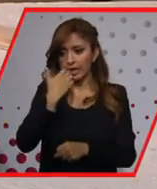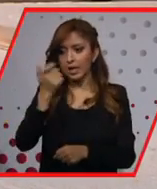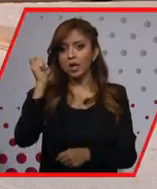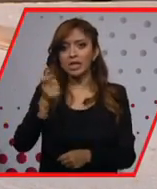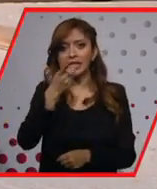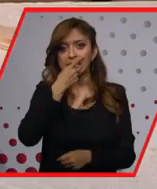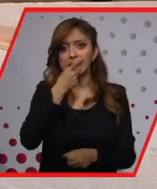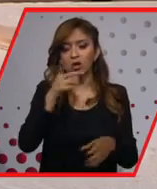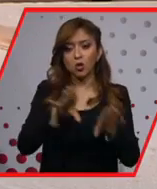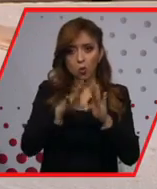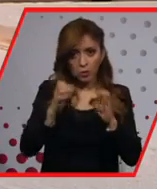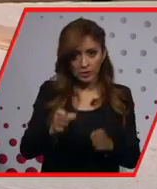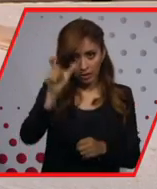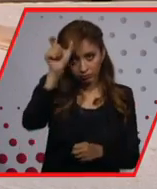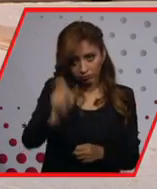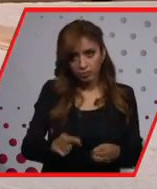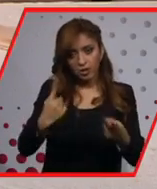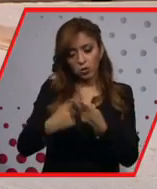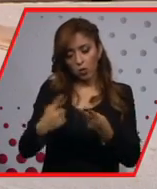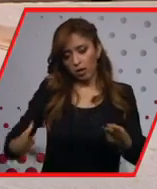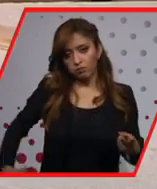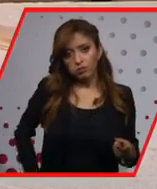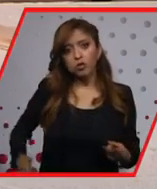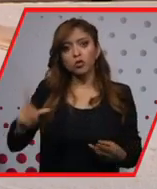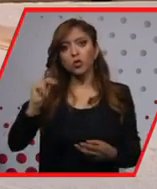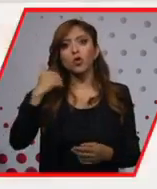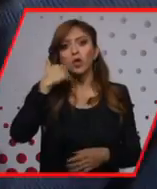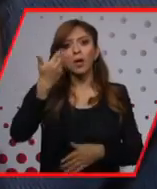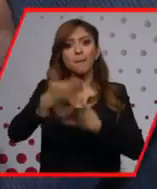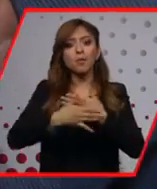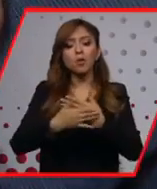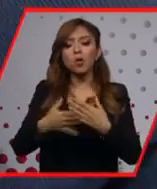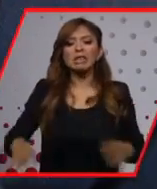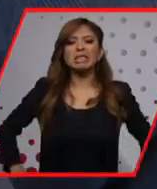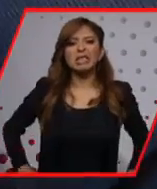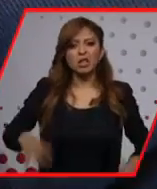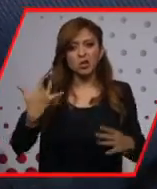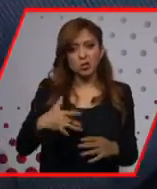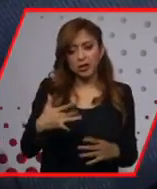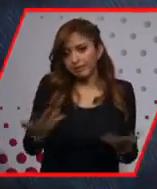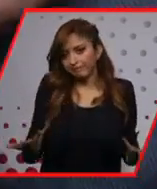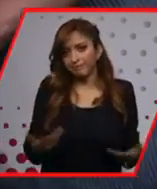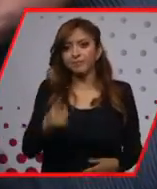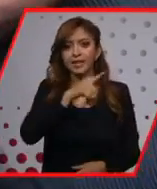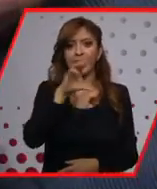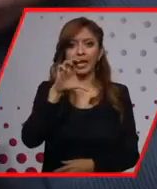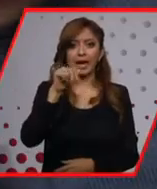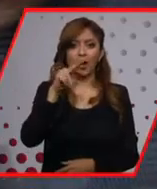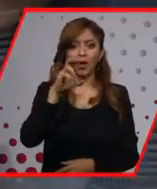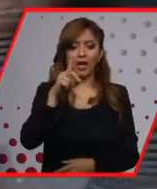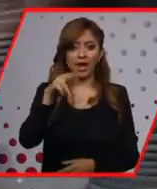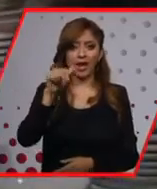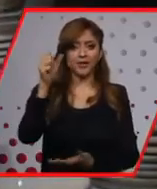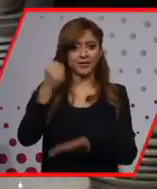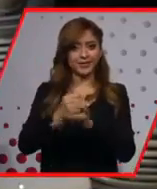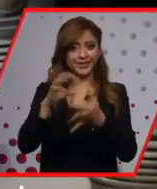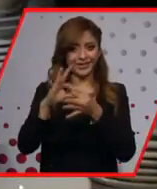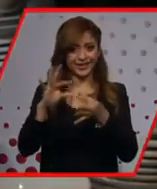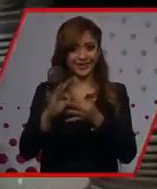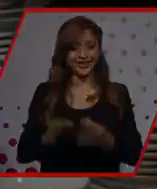mi cadera, porque yo no quisiera llegar a tener una fractura de cadera. Carolina Castillo, a quien corresponda.